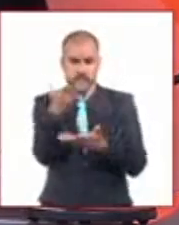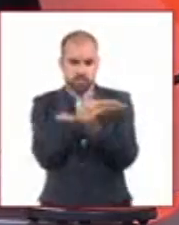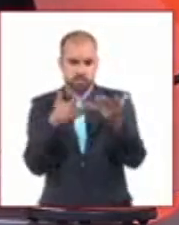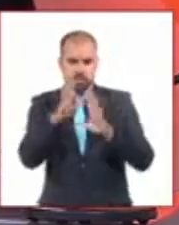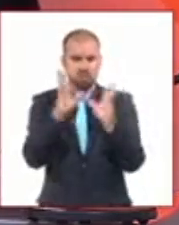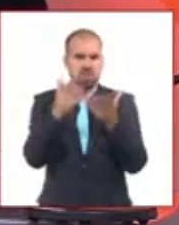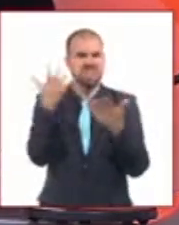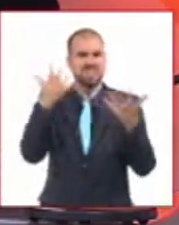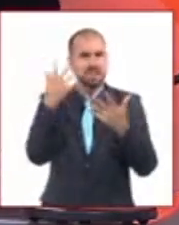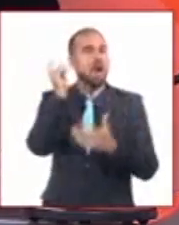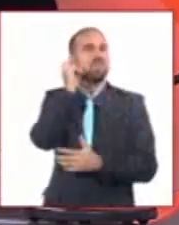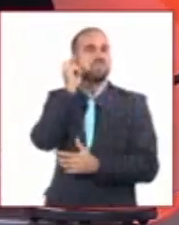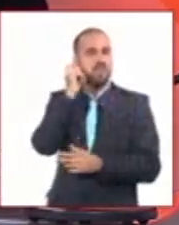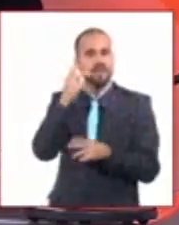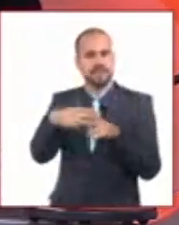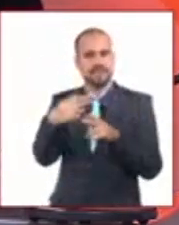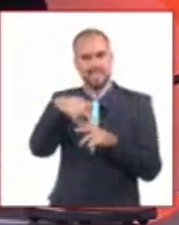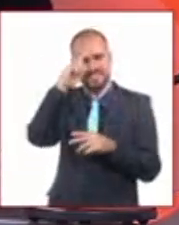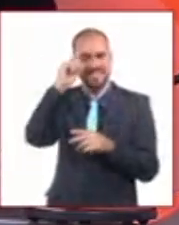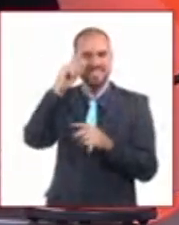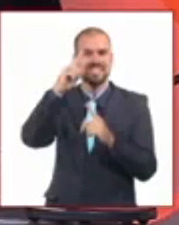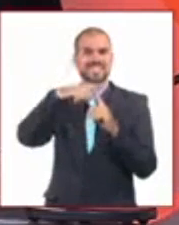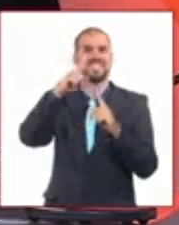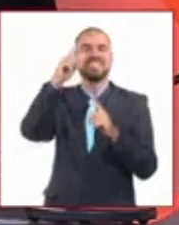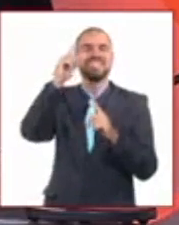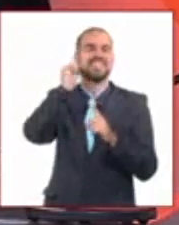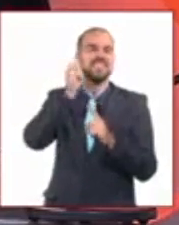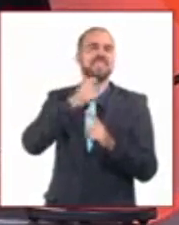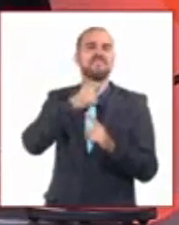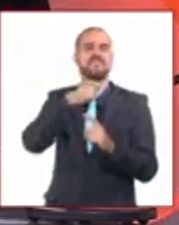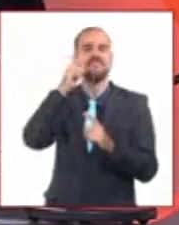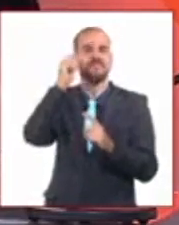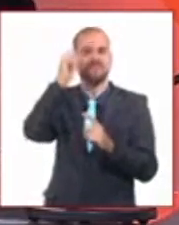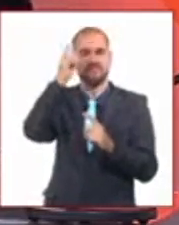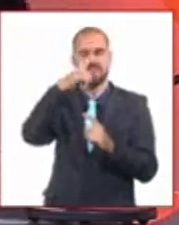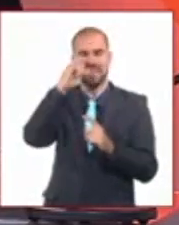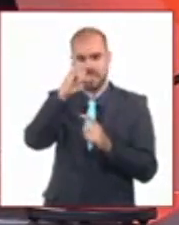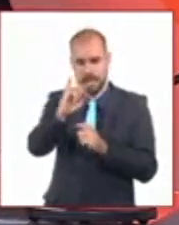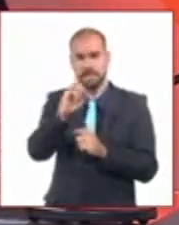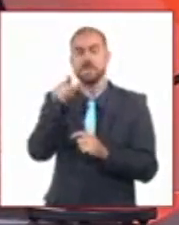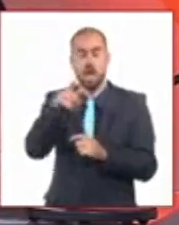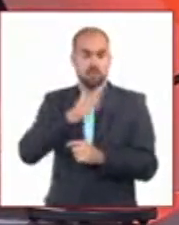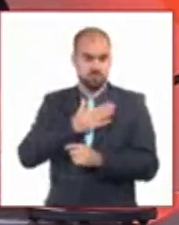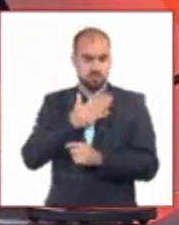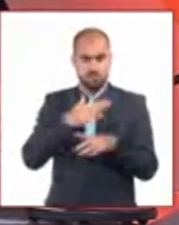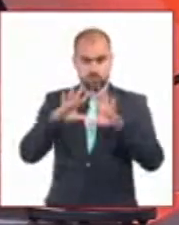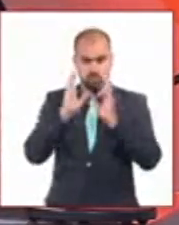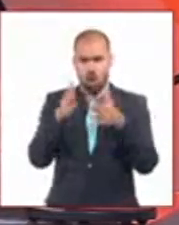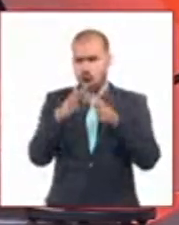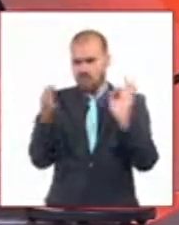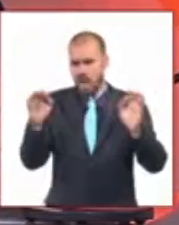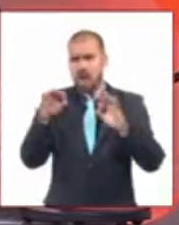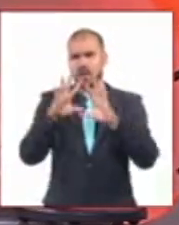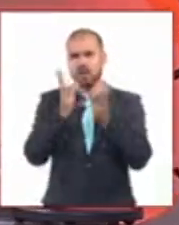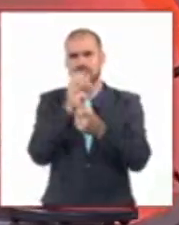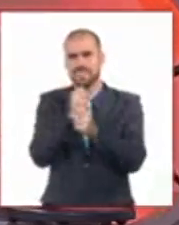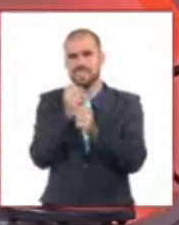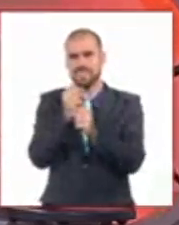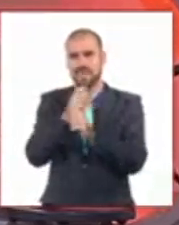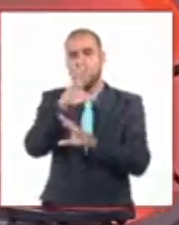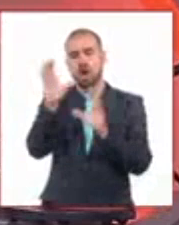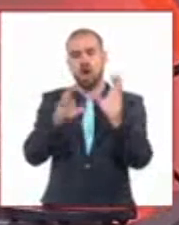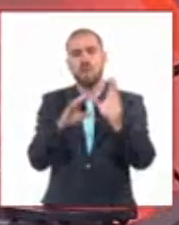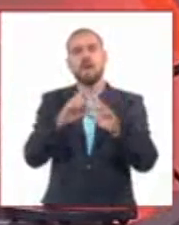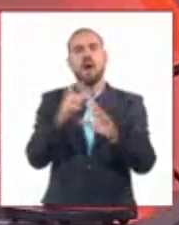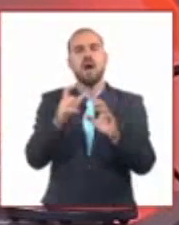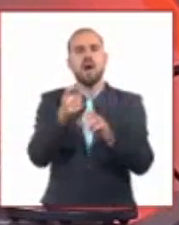brito quien es miembro de la asamblea internacional de los pueblos uno de los entes coordinadores de esta cumbre de los pueblos que